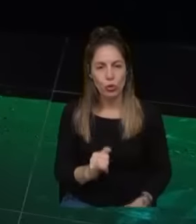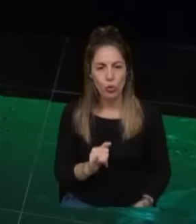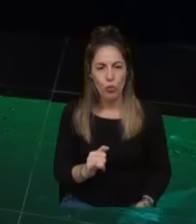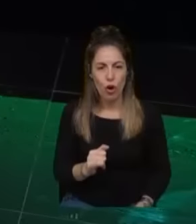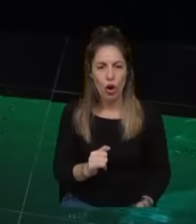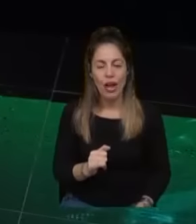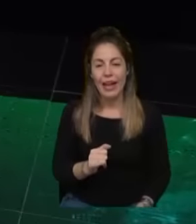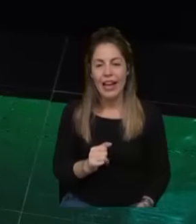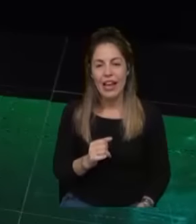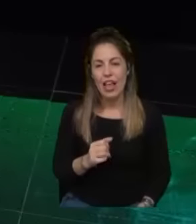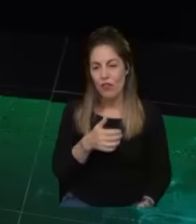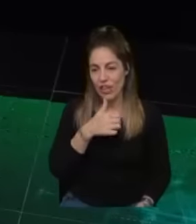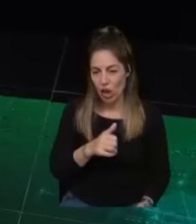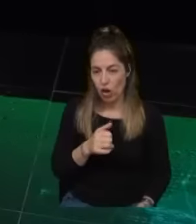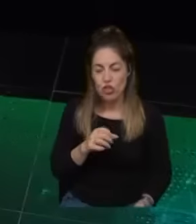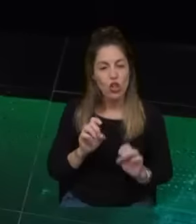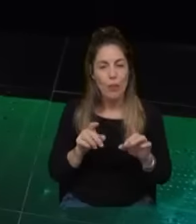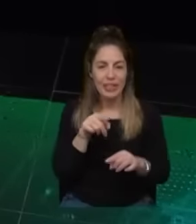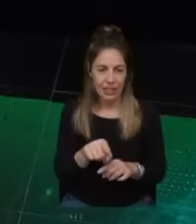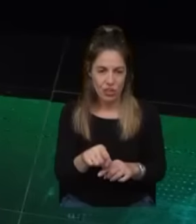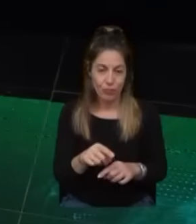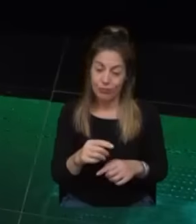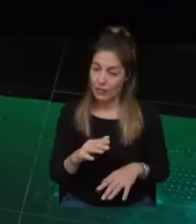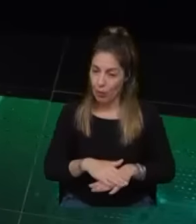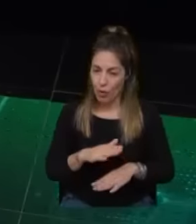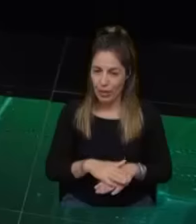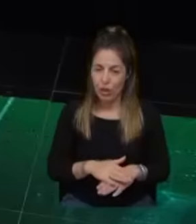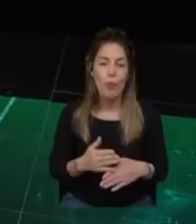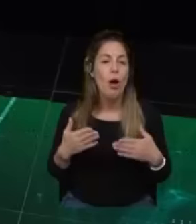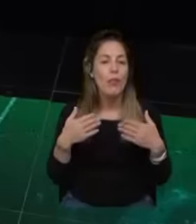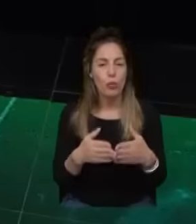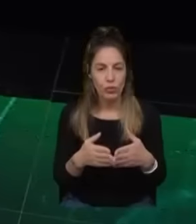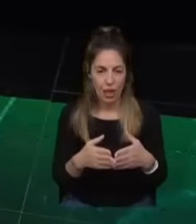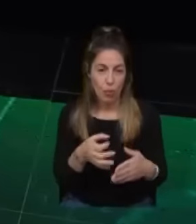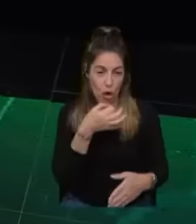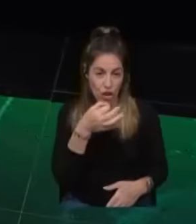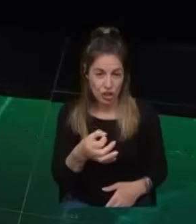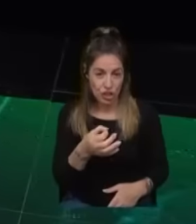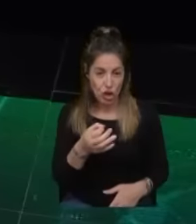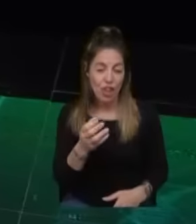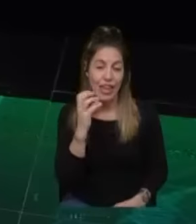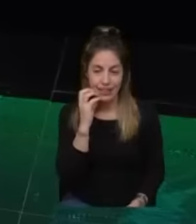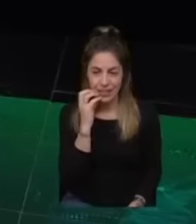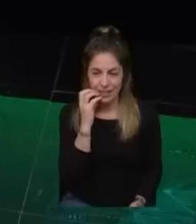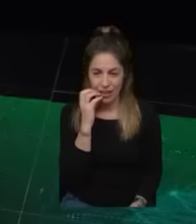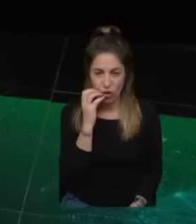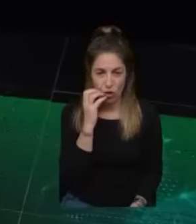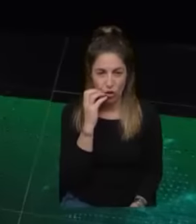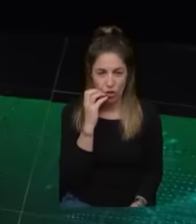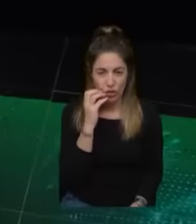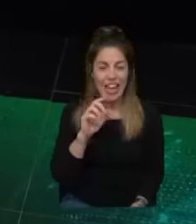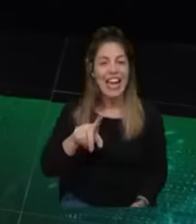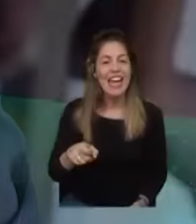Qué momento, Bueno, y seguimos en tema, porque consultado justamente por los dichos de Alejandro Astesiano, el